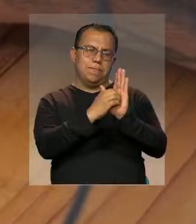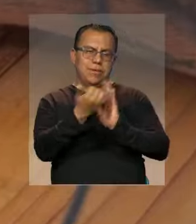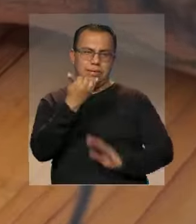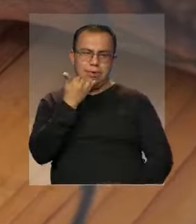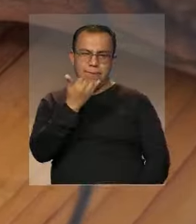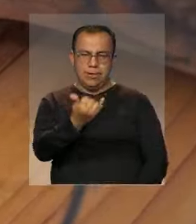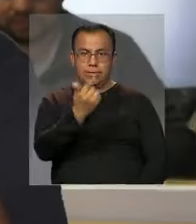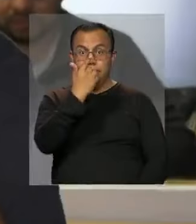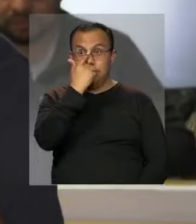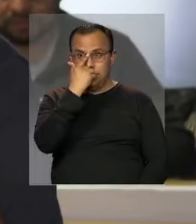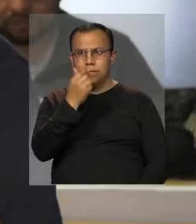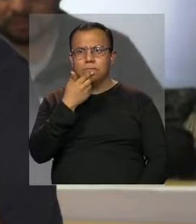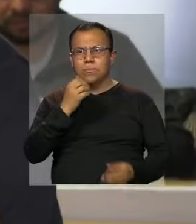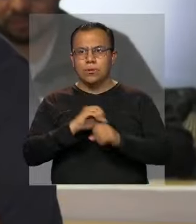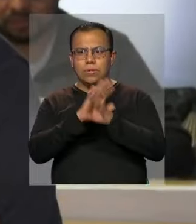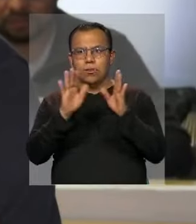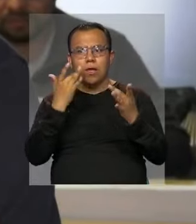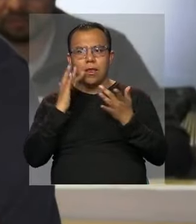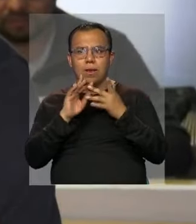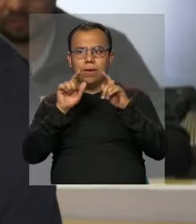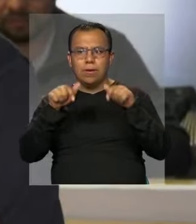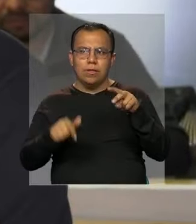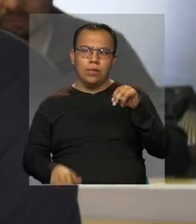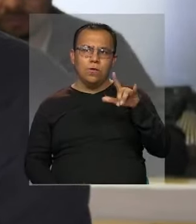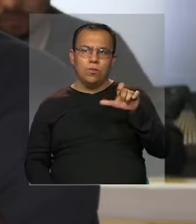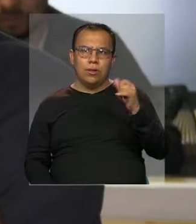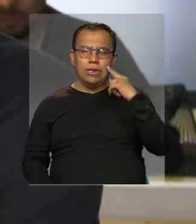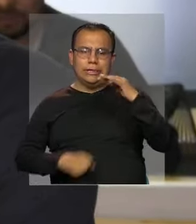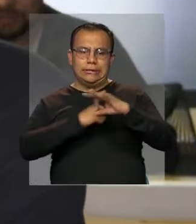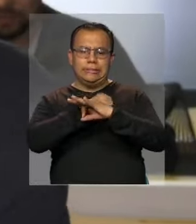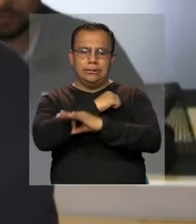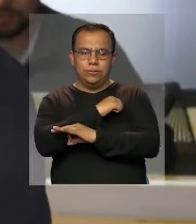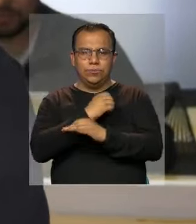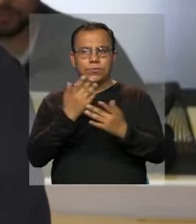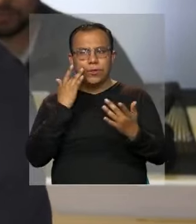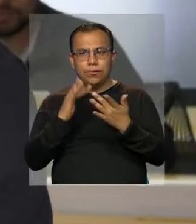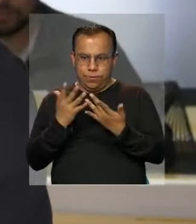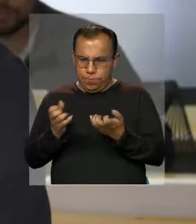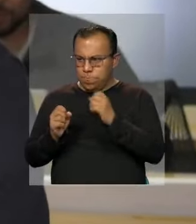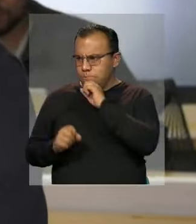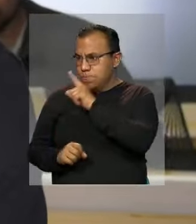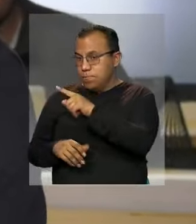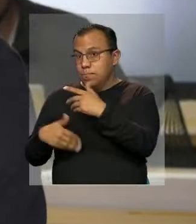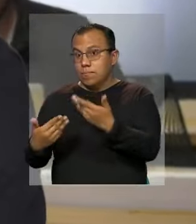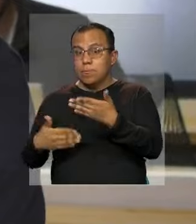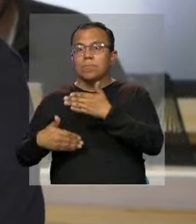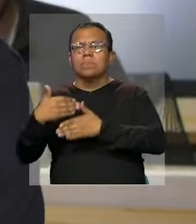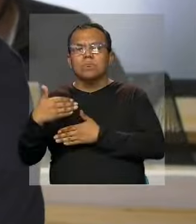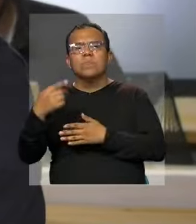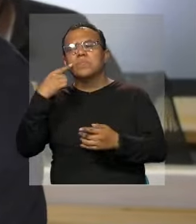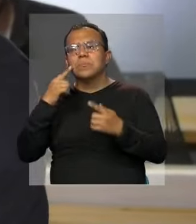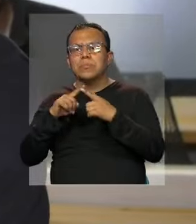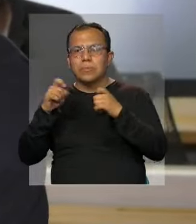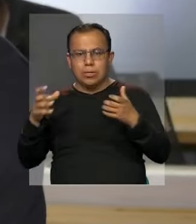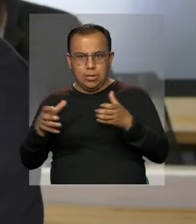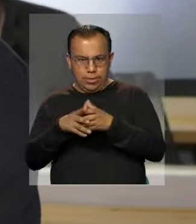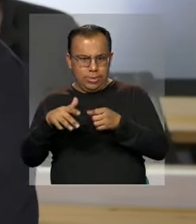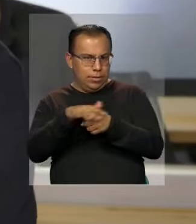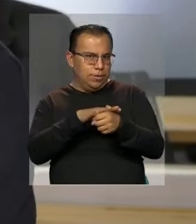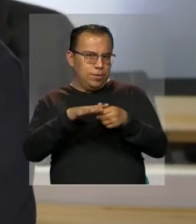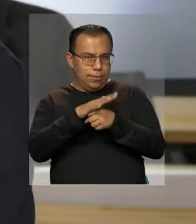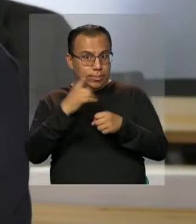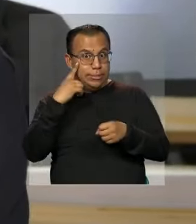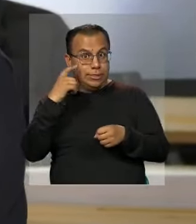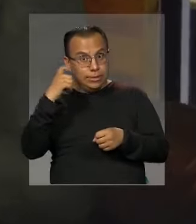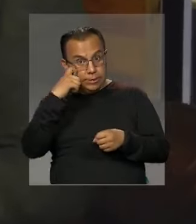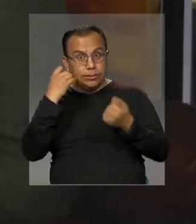llamadas. Buenos días, estás comunicado con Nicolás, psicólogo de Línea Calma. Quisiera preguntarte inicialmente si estás en una situación de riesgo.